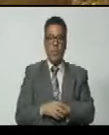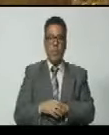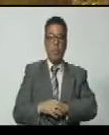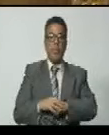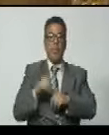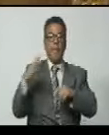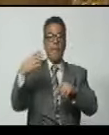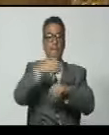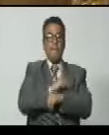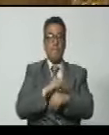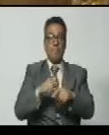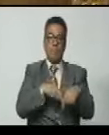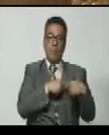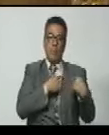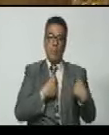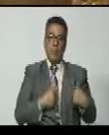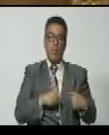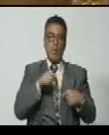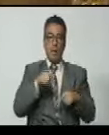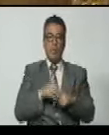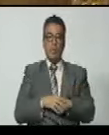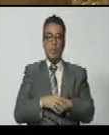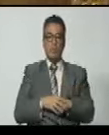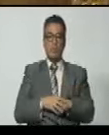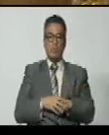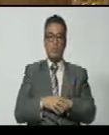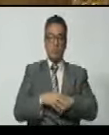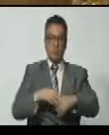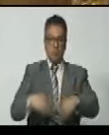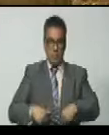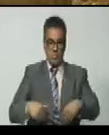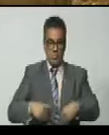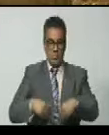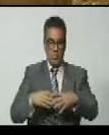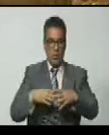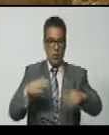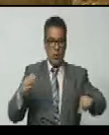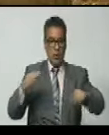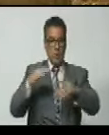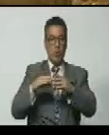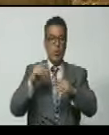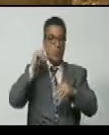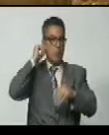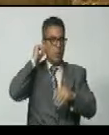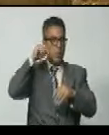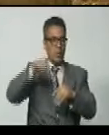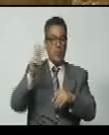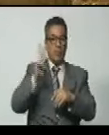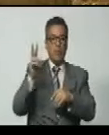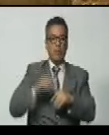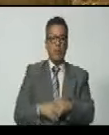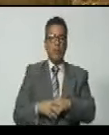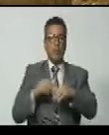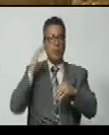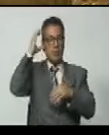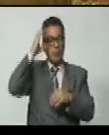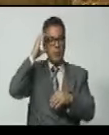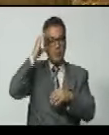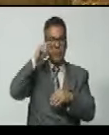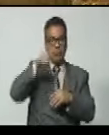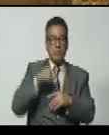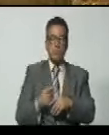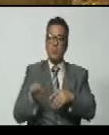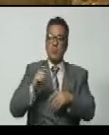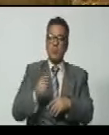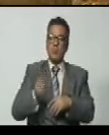que conquistó corazones, que forjó un ejército de mujeres en Venezuela, que creó conciencia, que nos